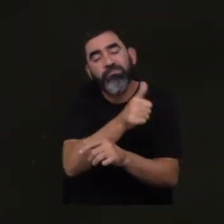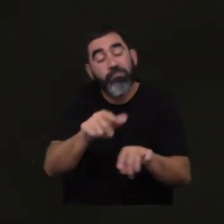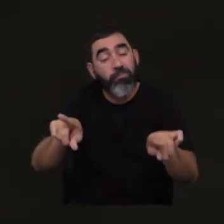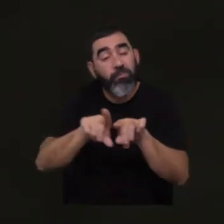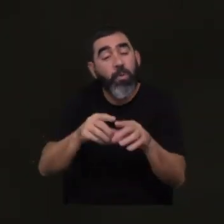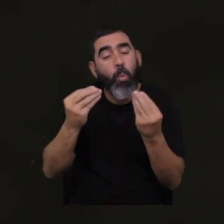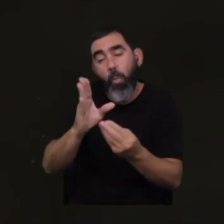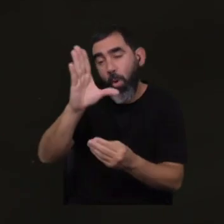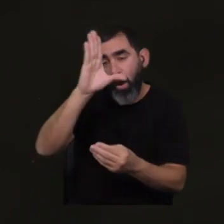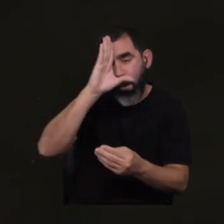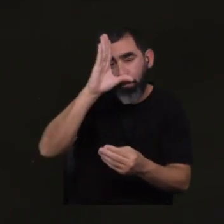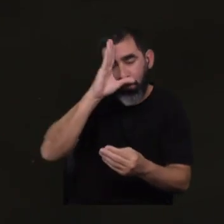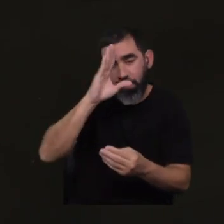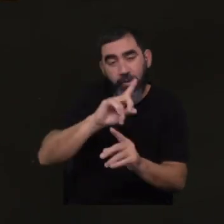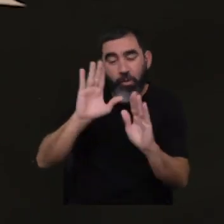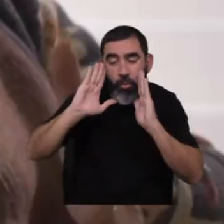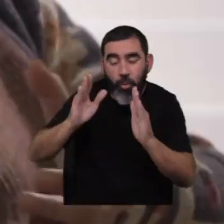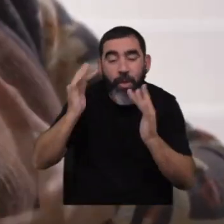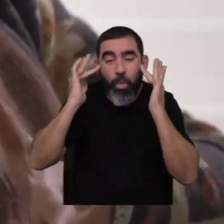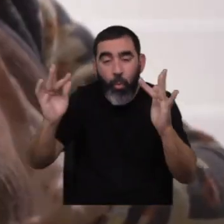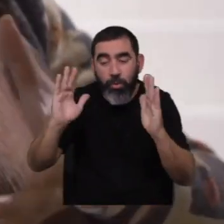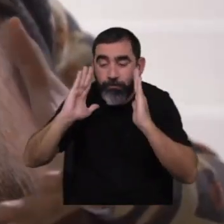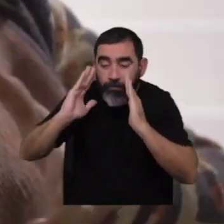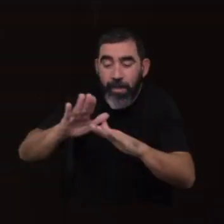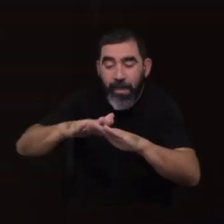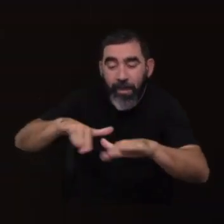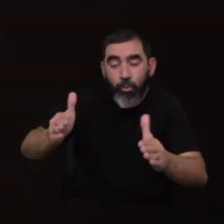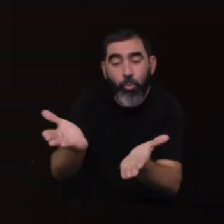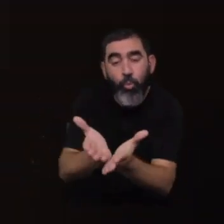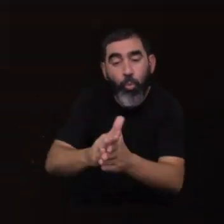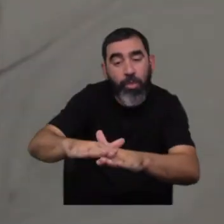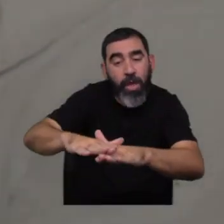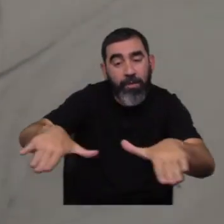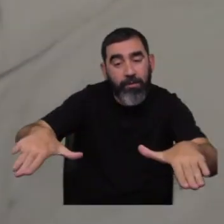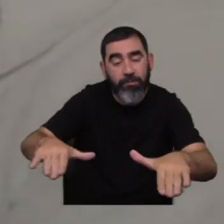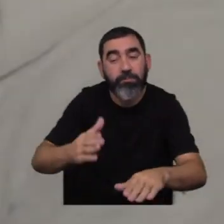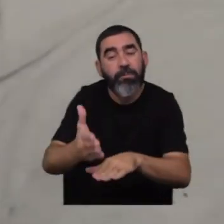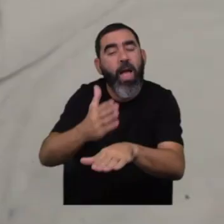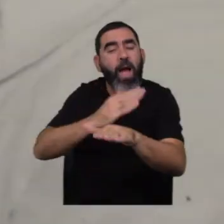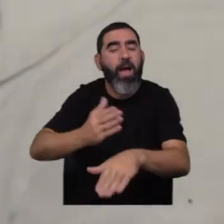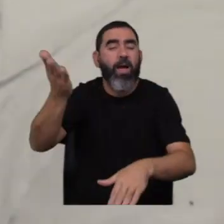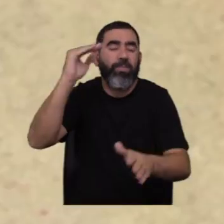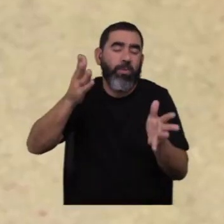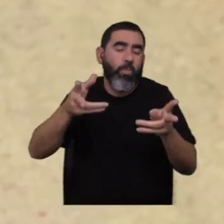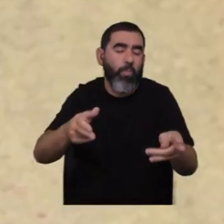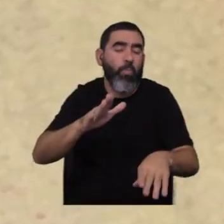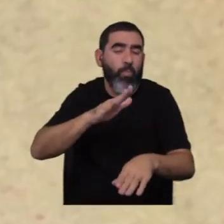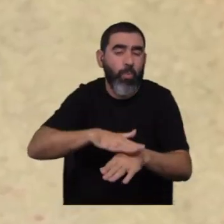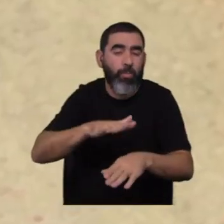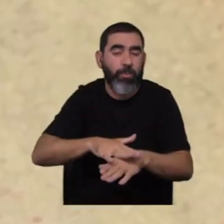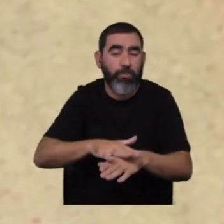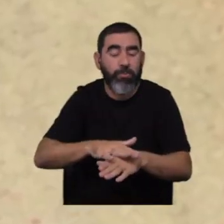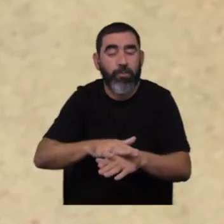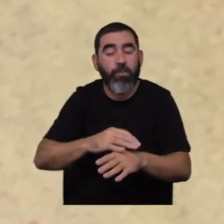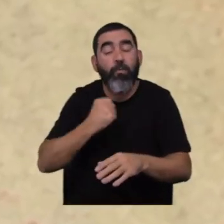cómo se aprende. Él no está centrado en la enseñanza, sino en el alumno. Él estaba adelantado a la época, claramente. La esencia del